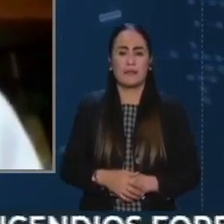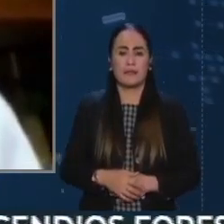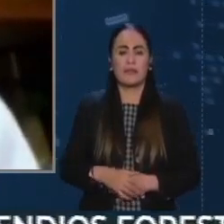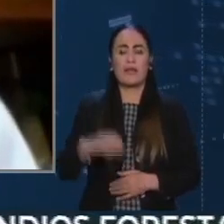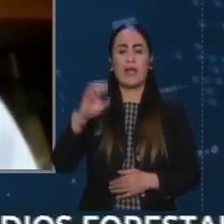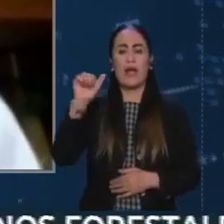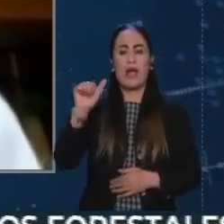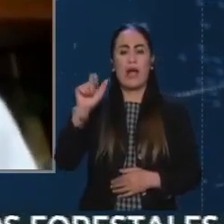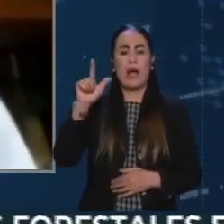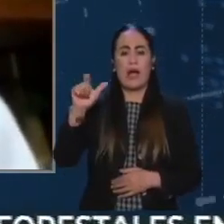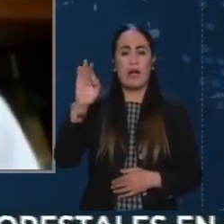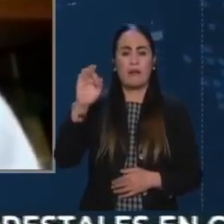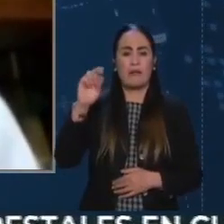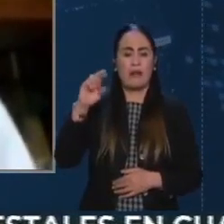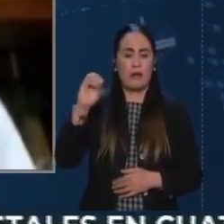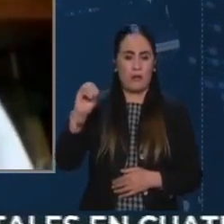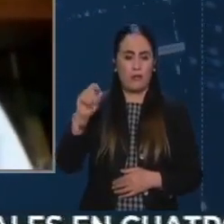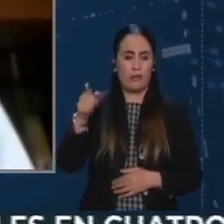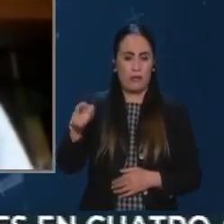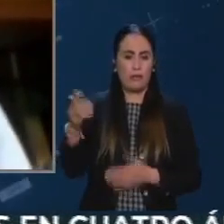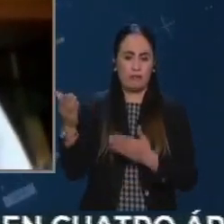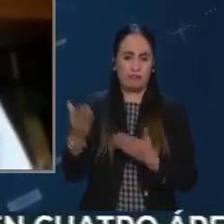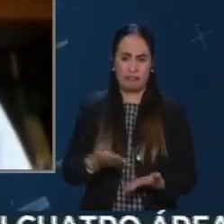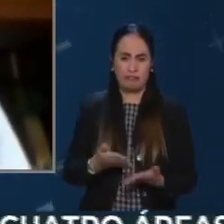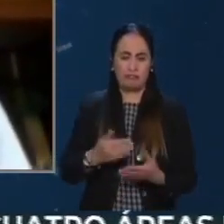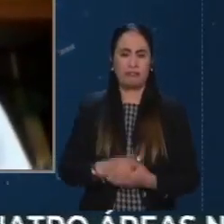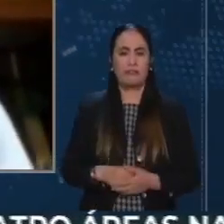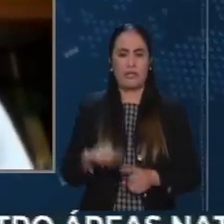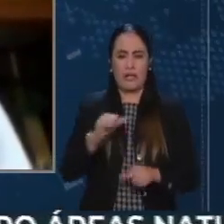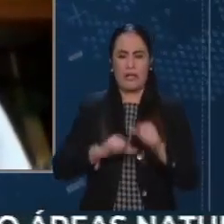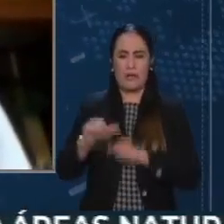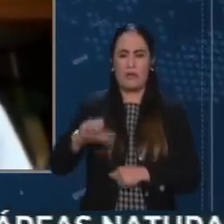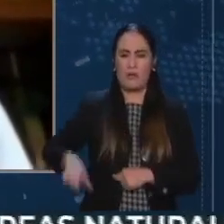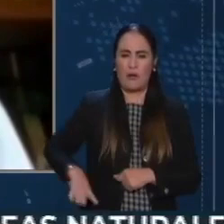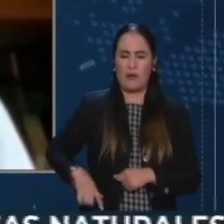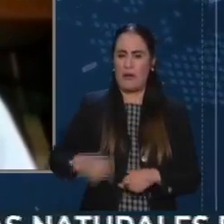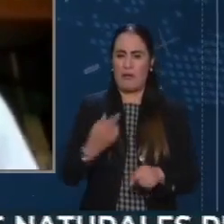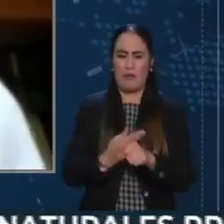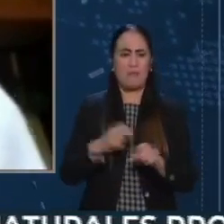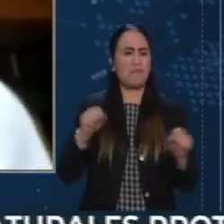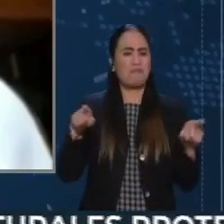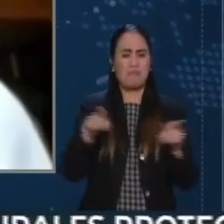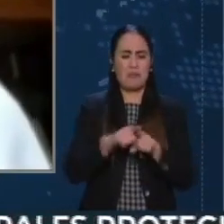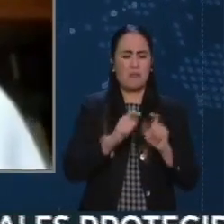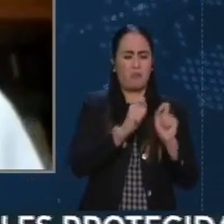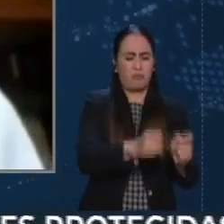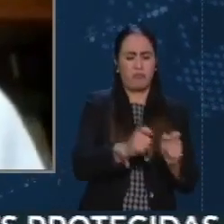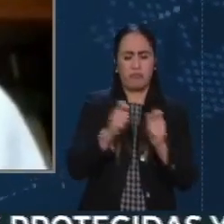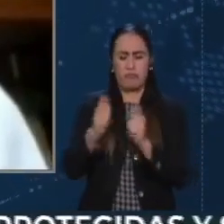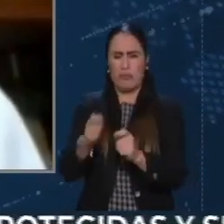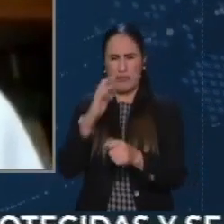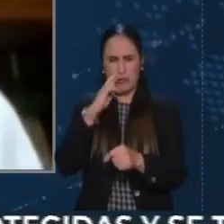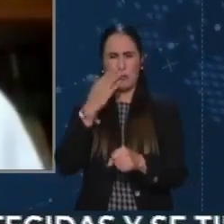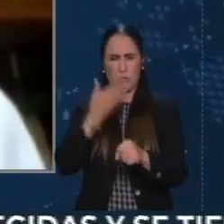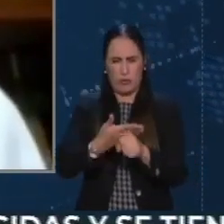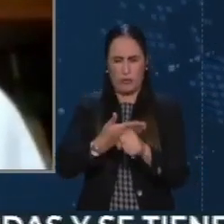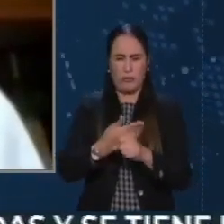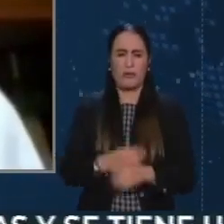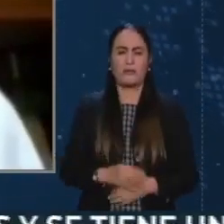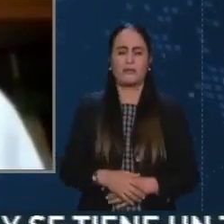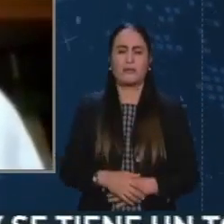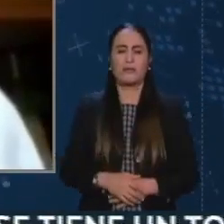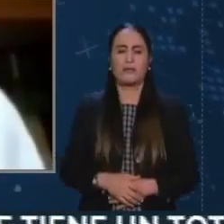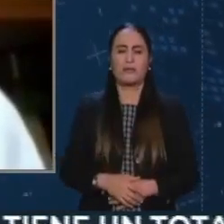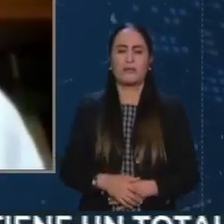Enrique Alfaro y la Fiscalía sigue teniendo las mismas atribuciones. Pero hay un detalle importantísimo